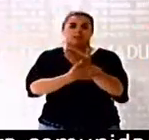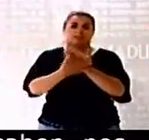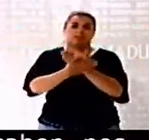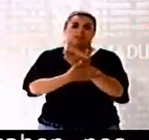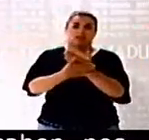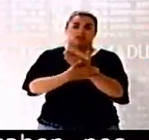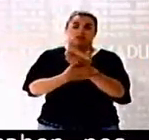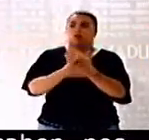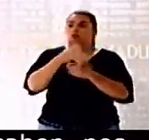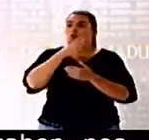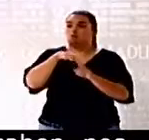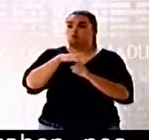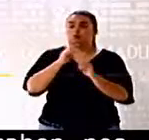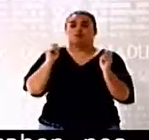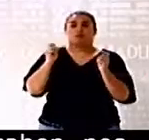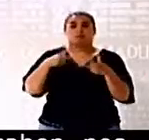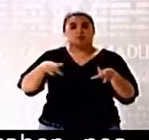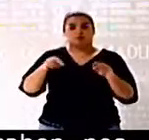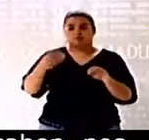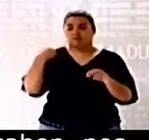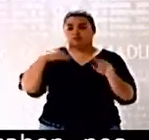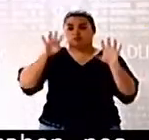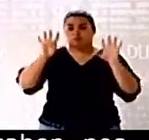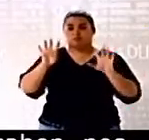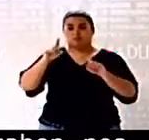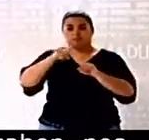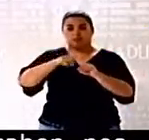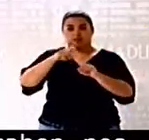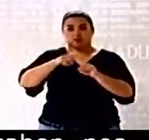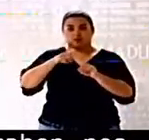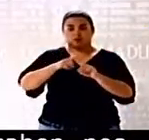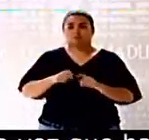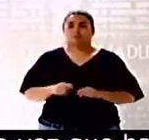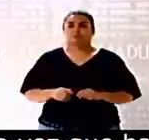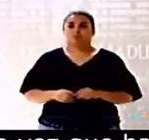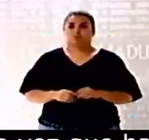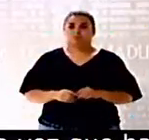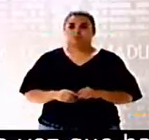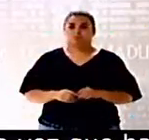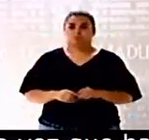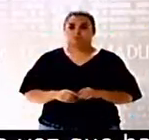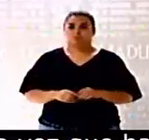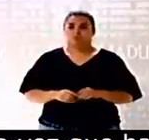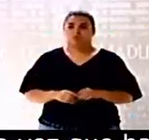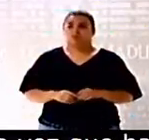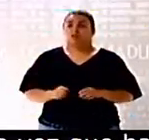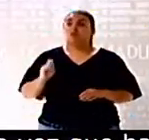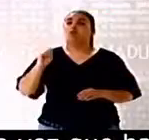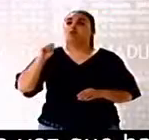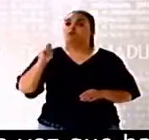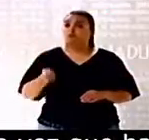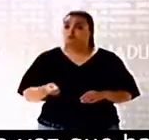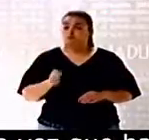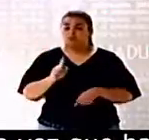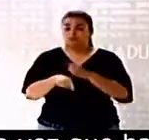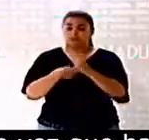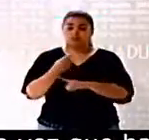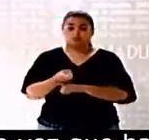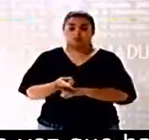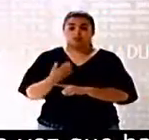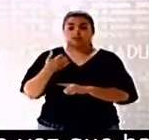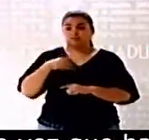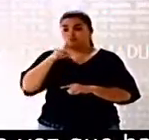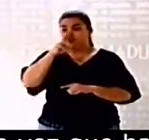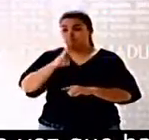vez que ha decaído el estado de alarma el pasado 9 de mayo, no es ratificación con posterioridad al acuerdo de entrada en